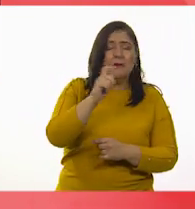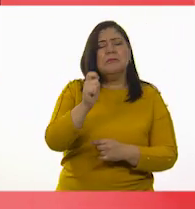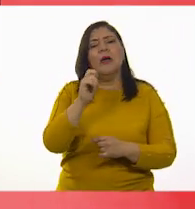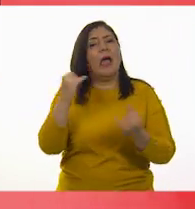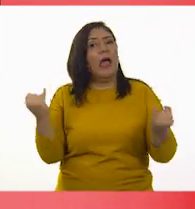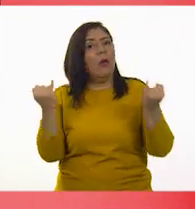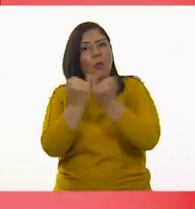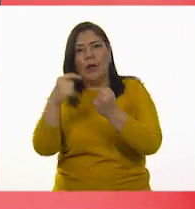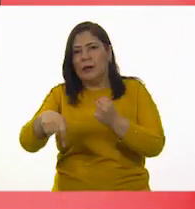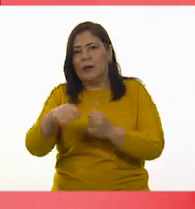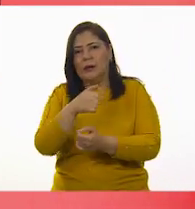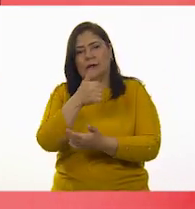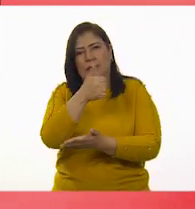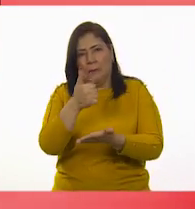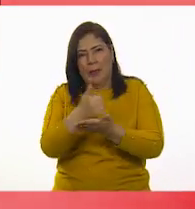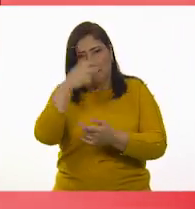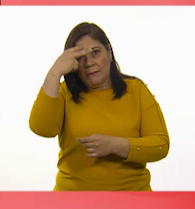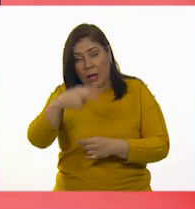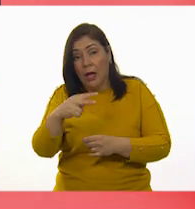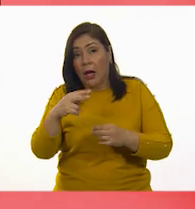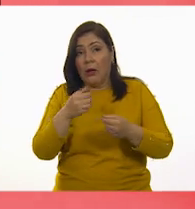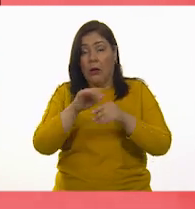la capital de México ofrece al mundo.